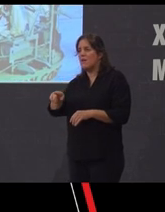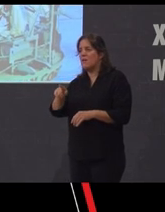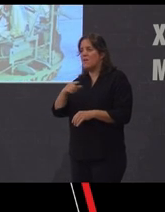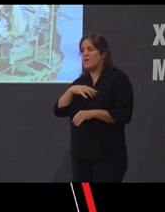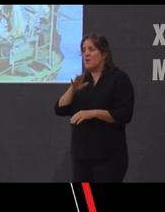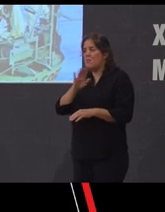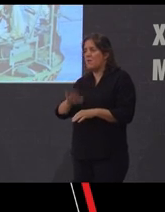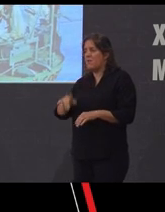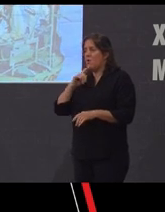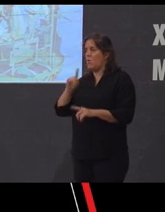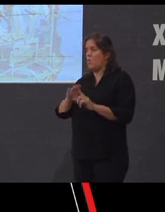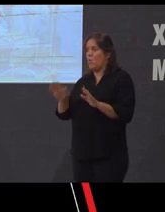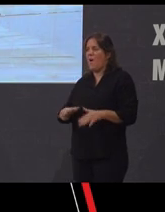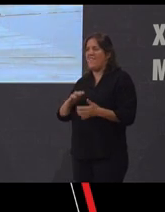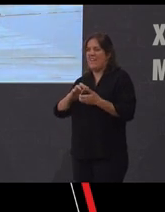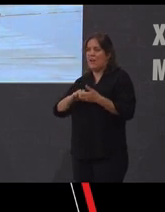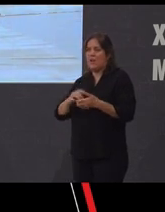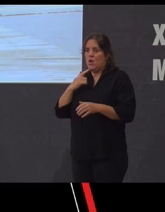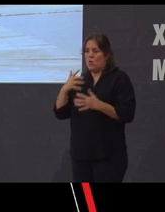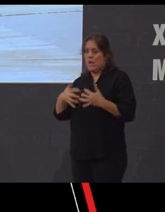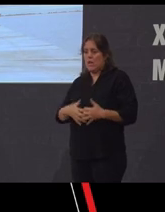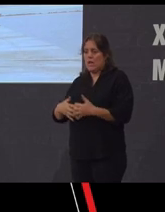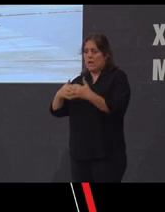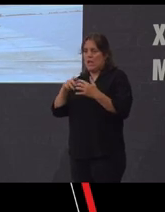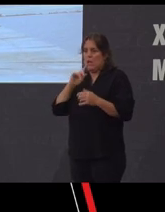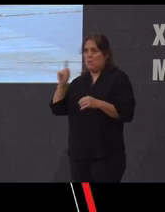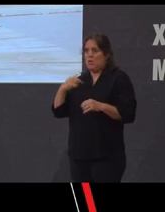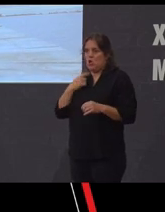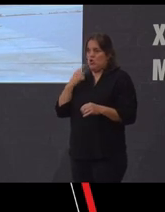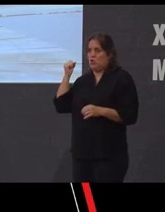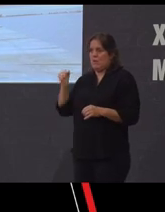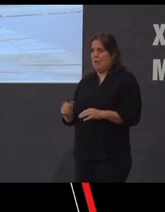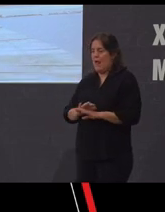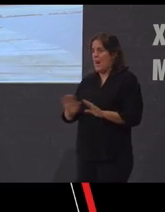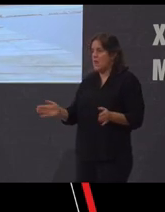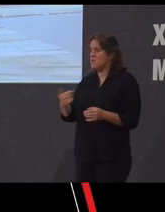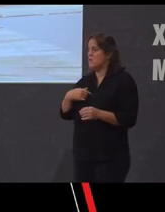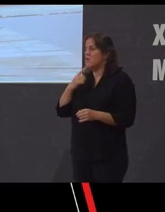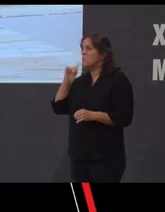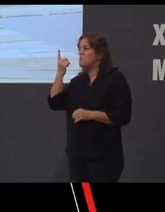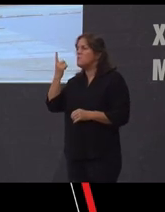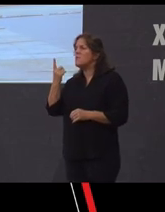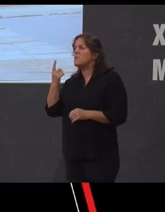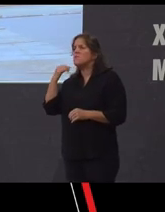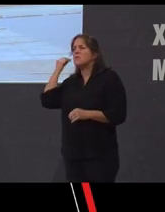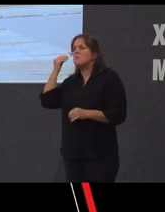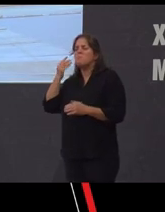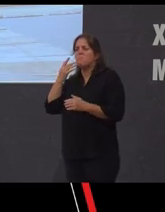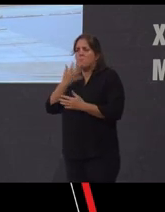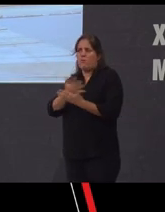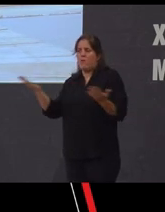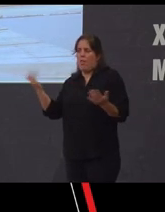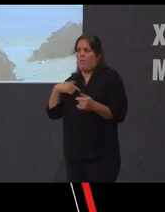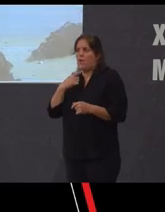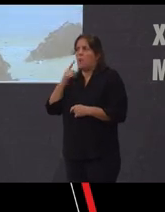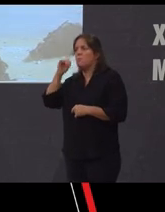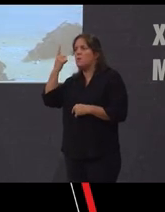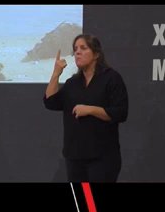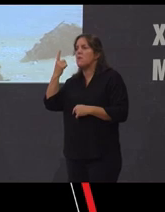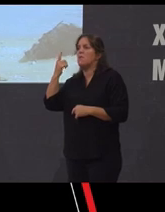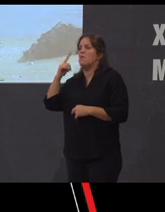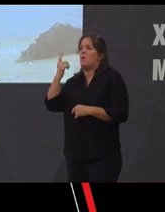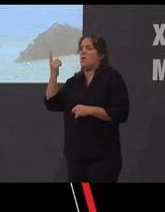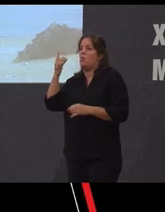que fixeran criminales de guerra. Eles estaban totalmente convencidos de que en un primeiro momento un grado de contaminación